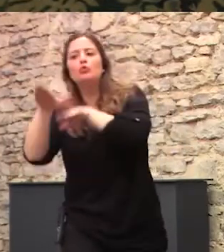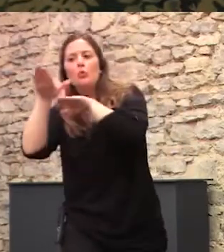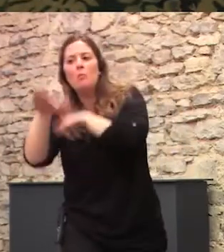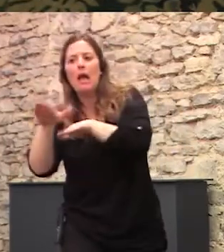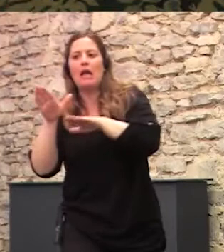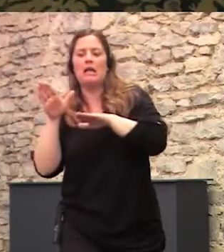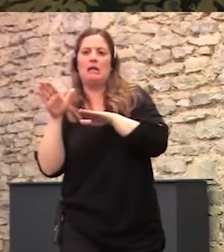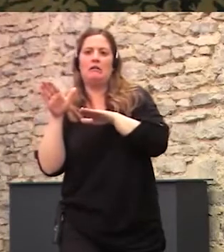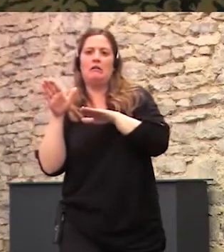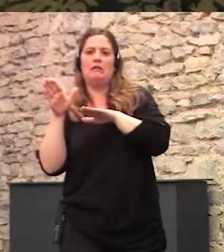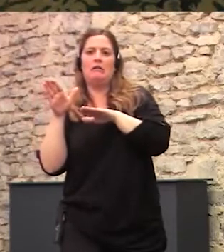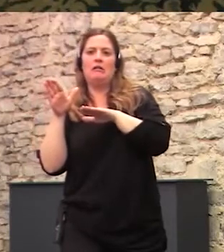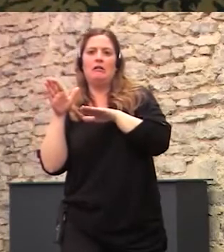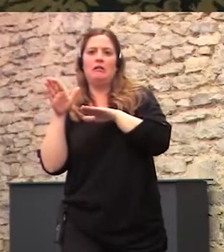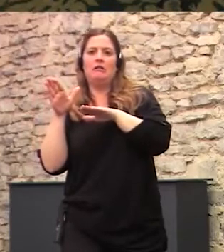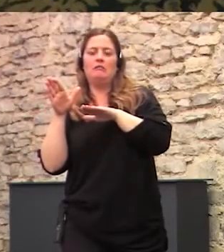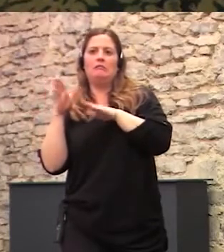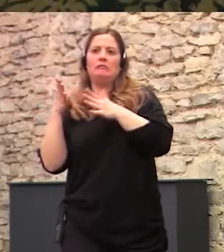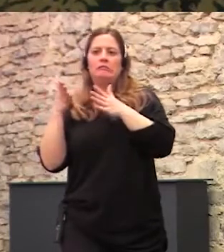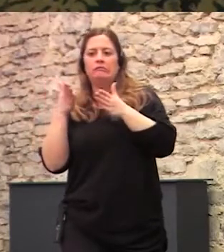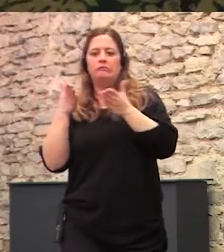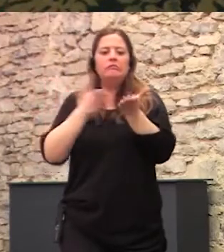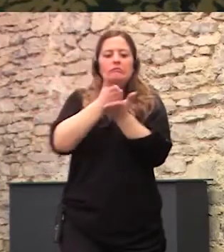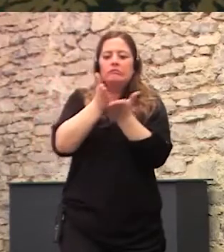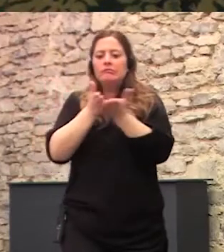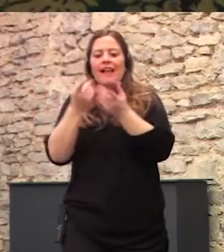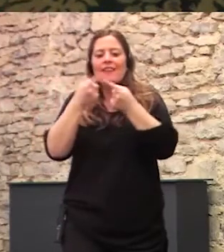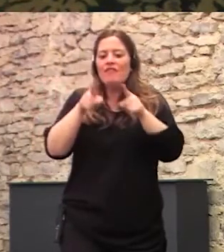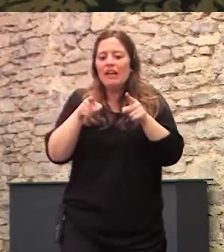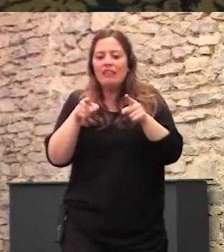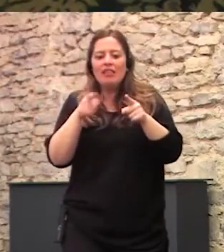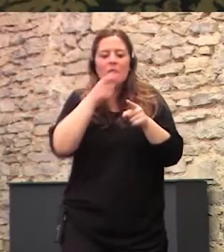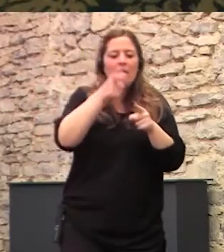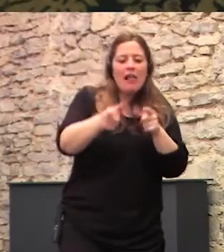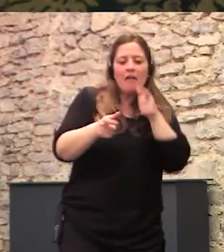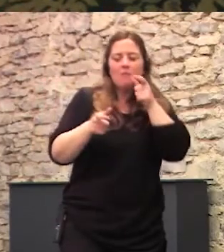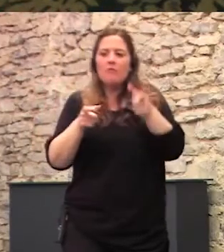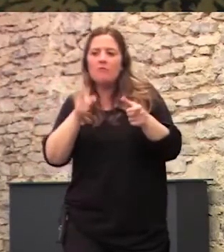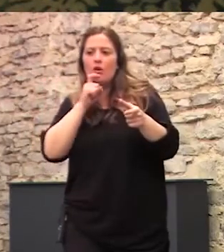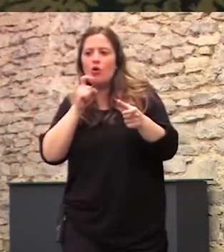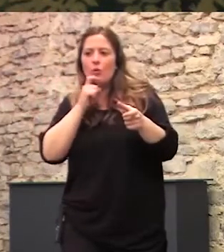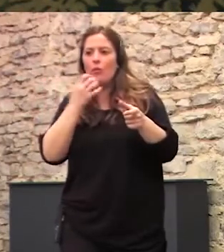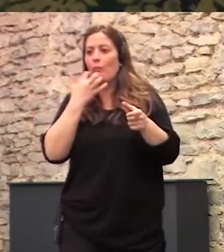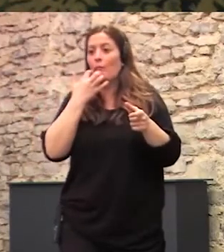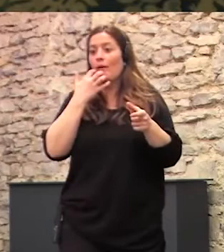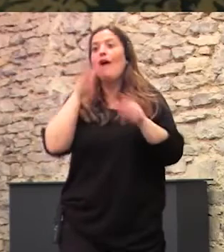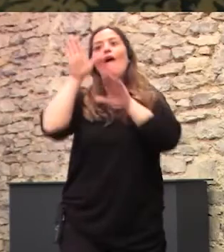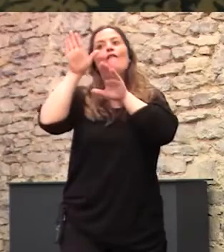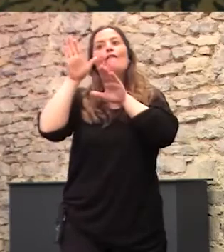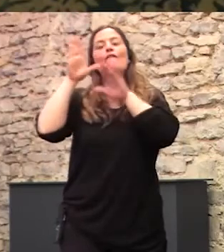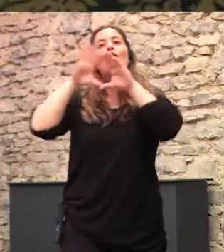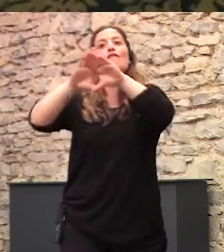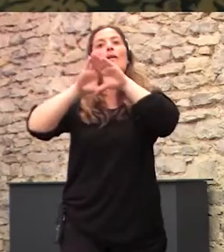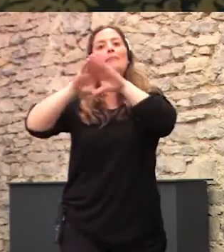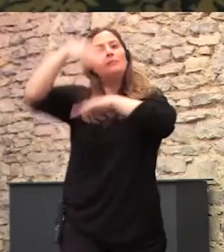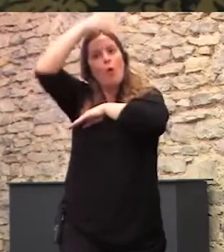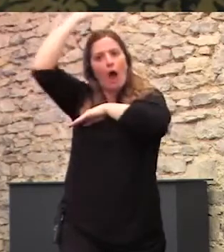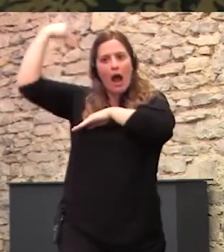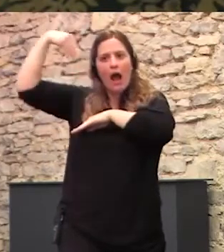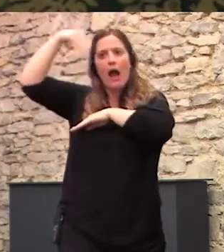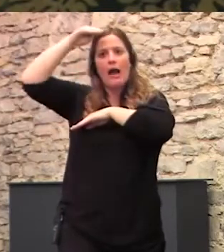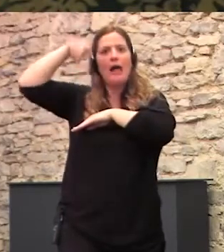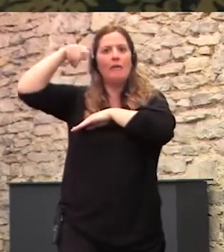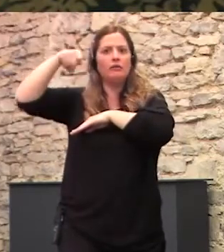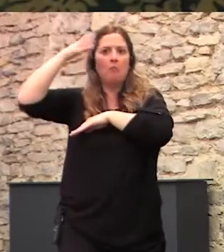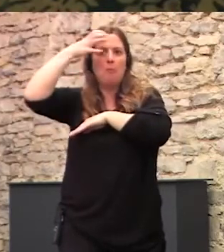podemos intentar distinguir un poco entre todos estos términos. Pues el feminismo árabe es el feminismo que se da en los